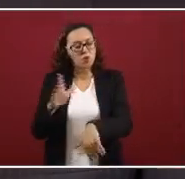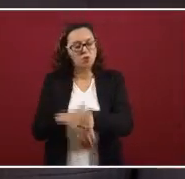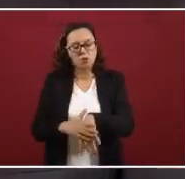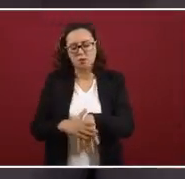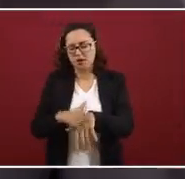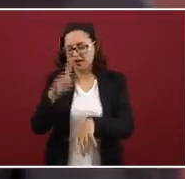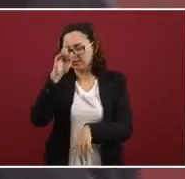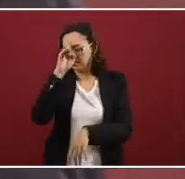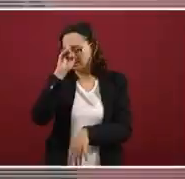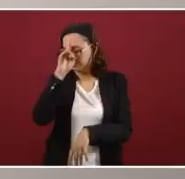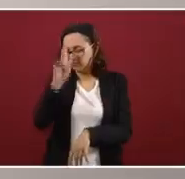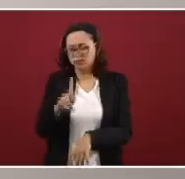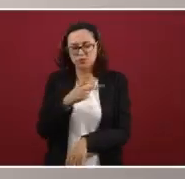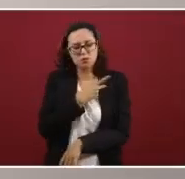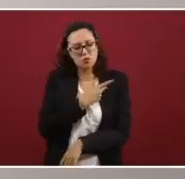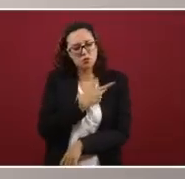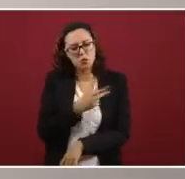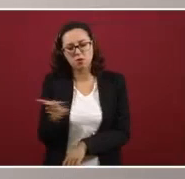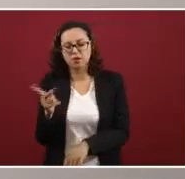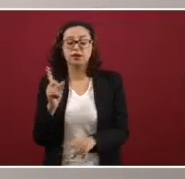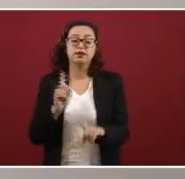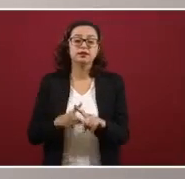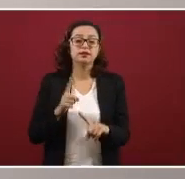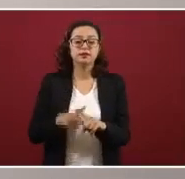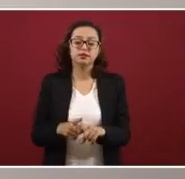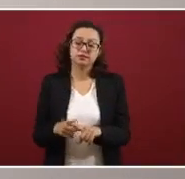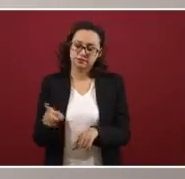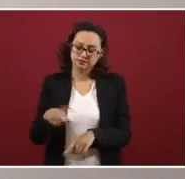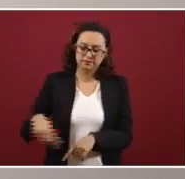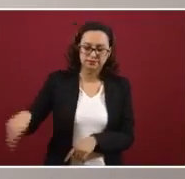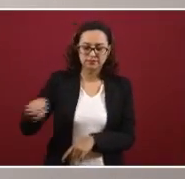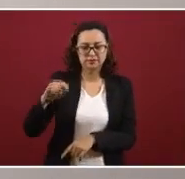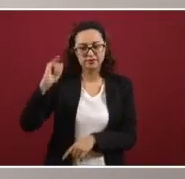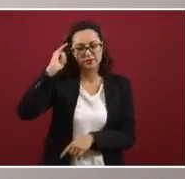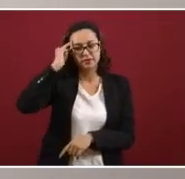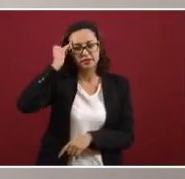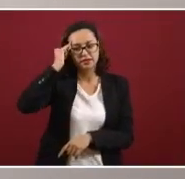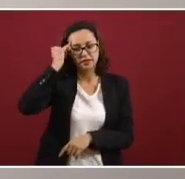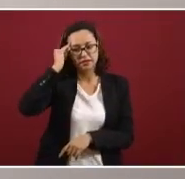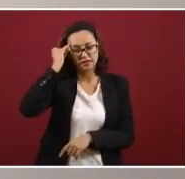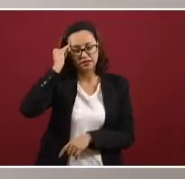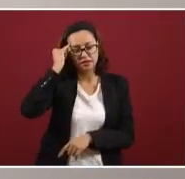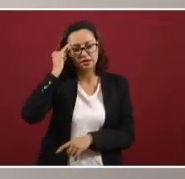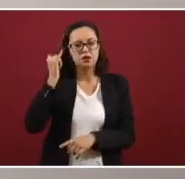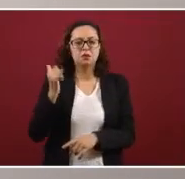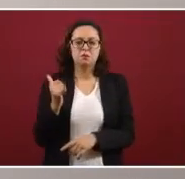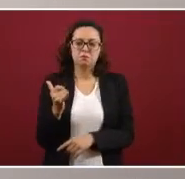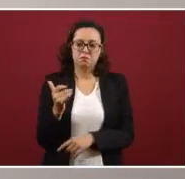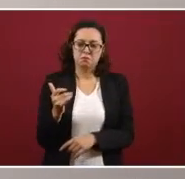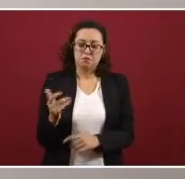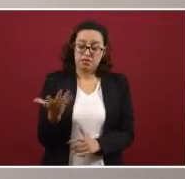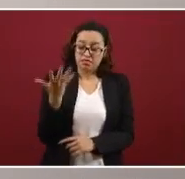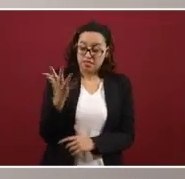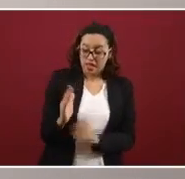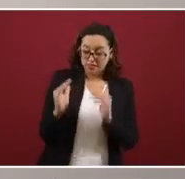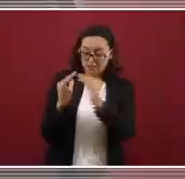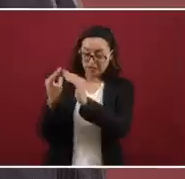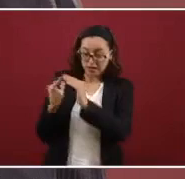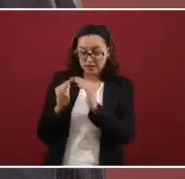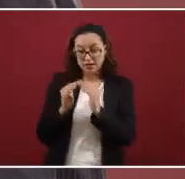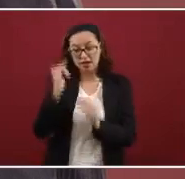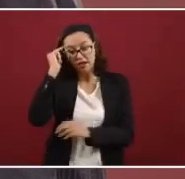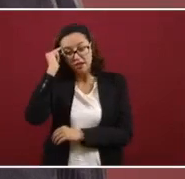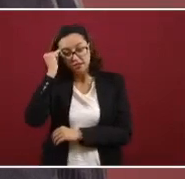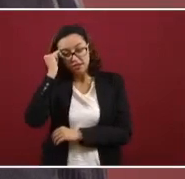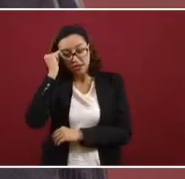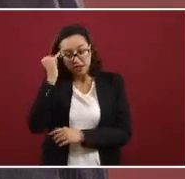de la población indígena, debemos de estar ya en 8 de cada 10 hogares.